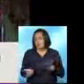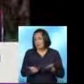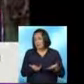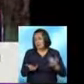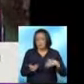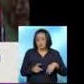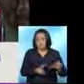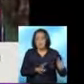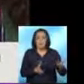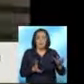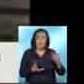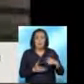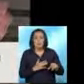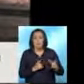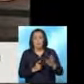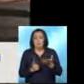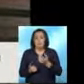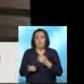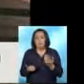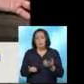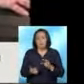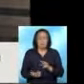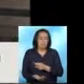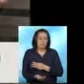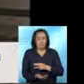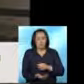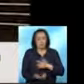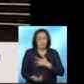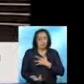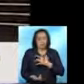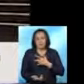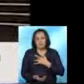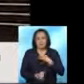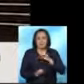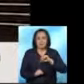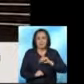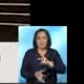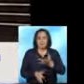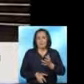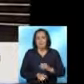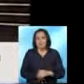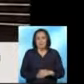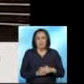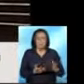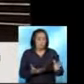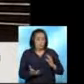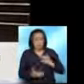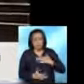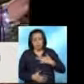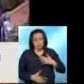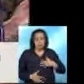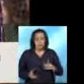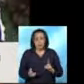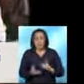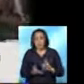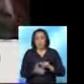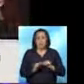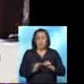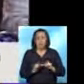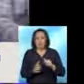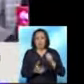Déjate llevar por la música que incita. Nuestros cuerpos no quieren